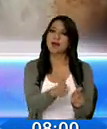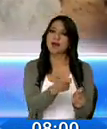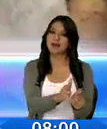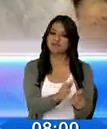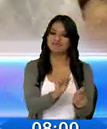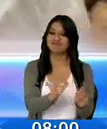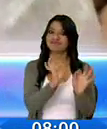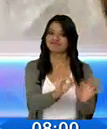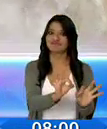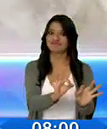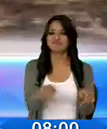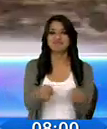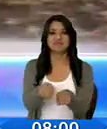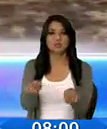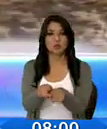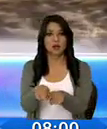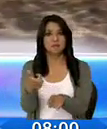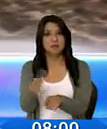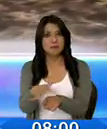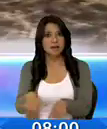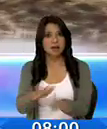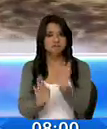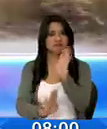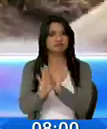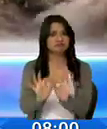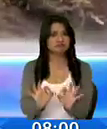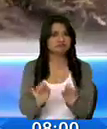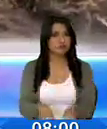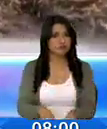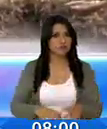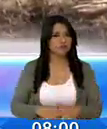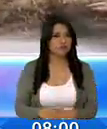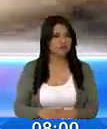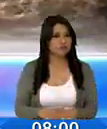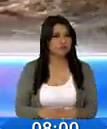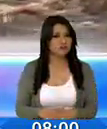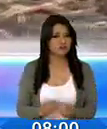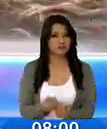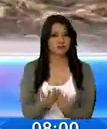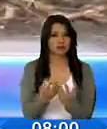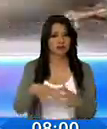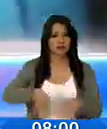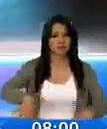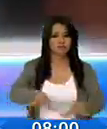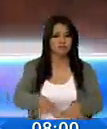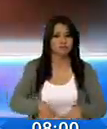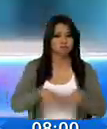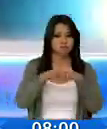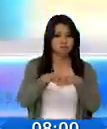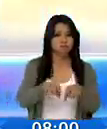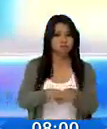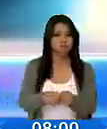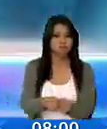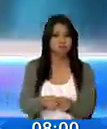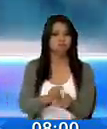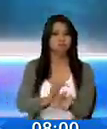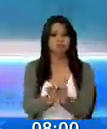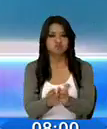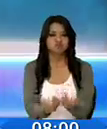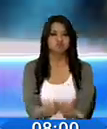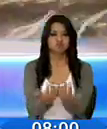rizoma. Entonces somos más aproximados al pensamiento rizomático, porque es plural, porque es tergiversa, porque destruye, porque